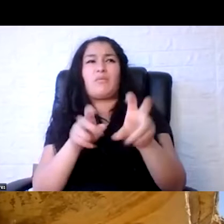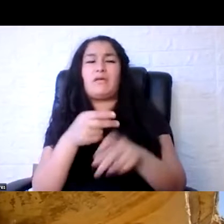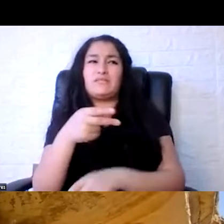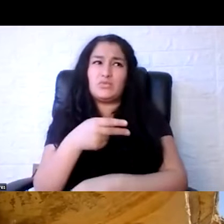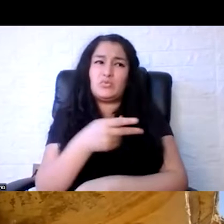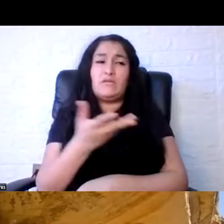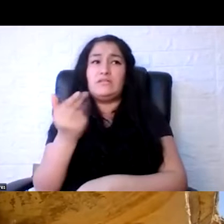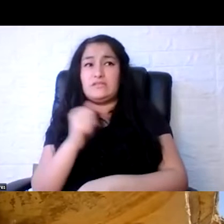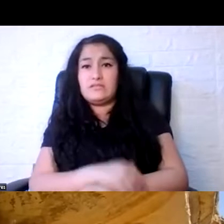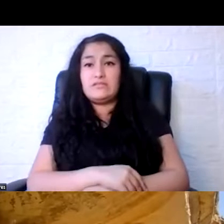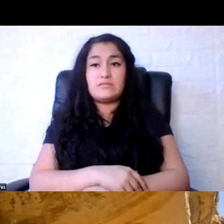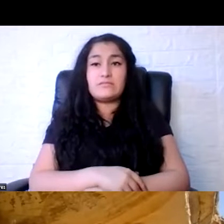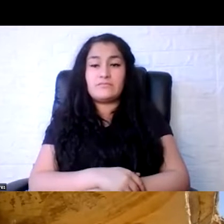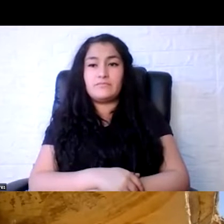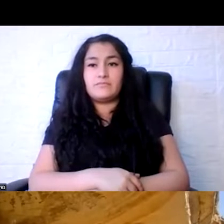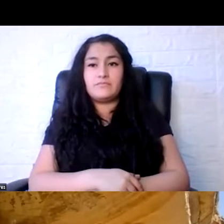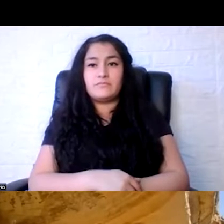parte,